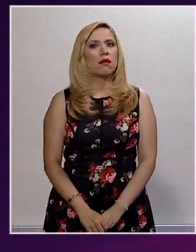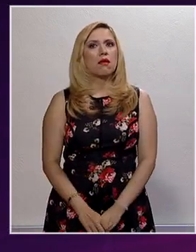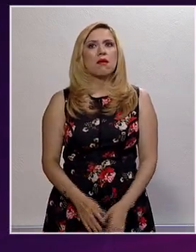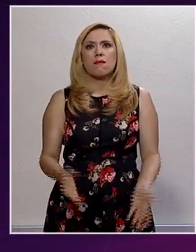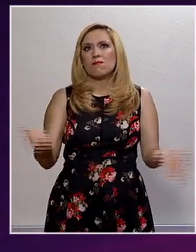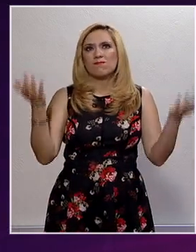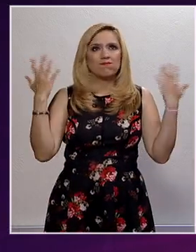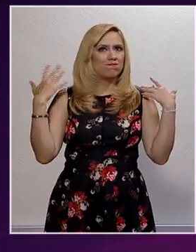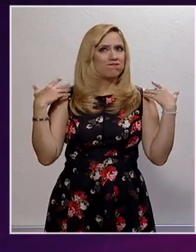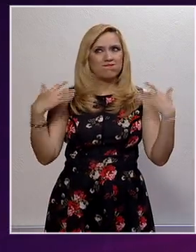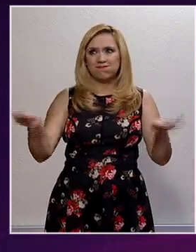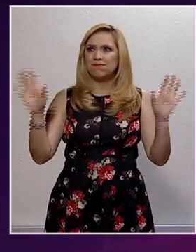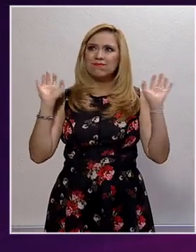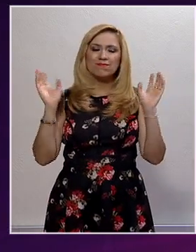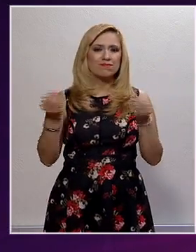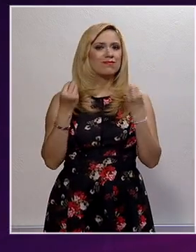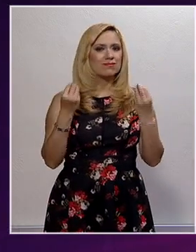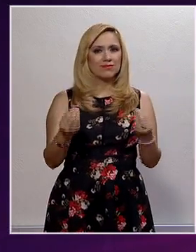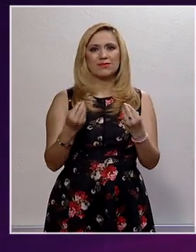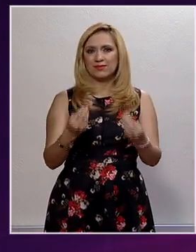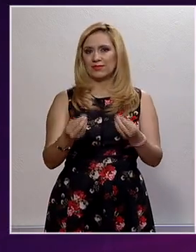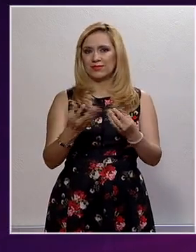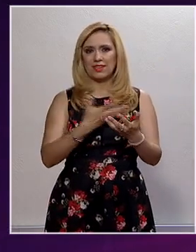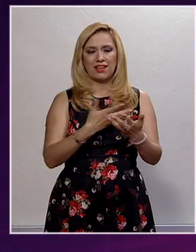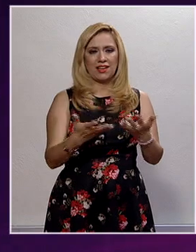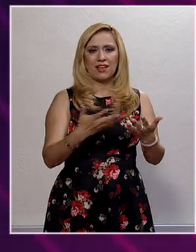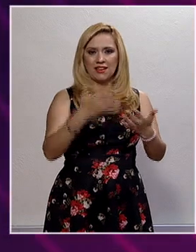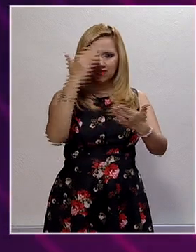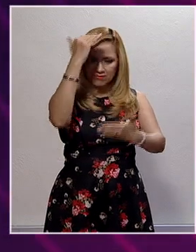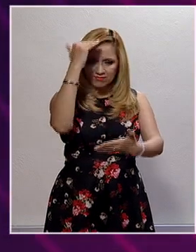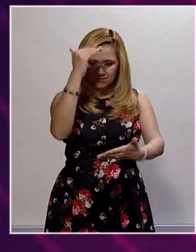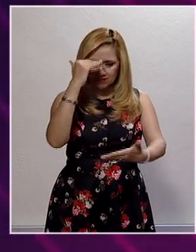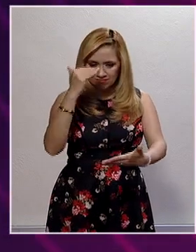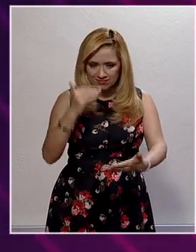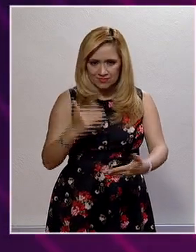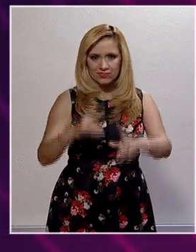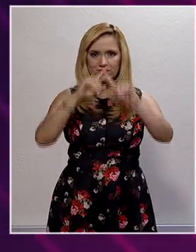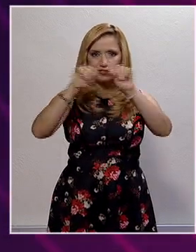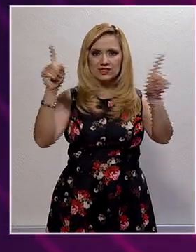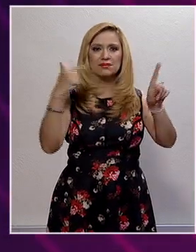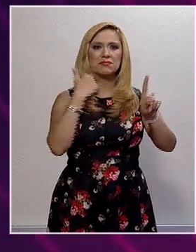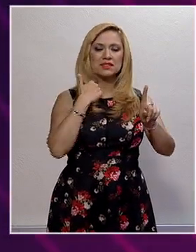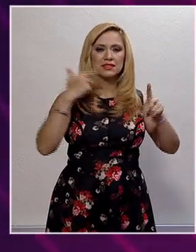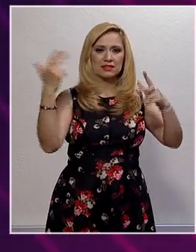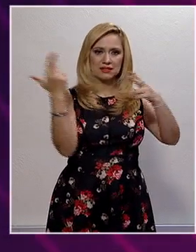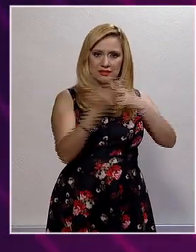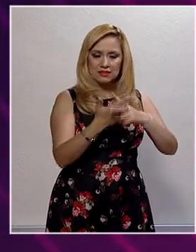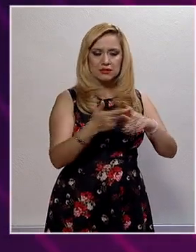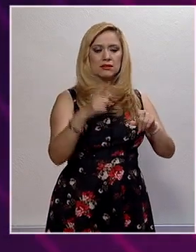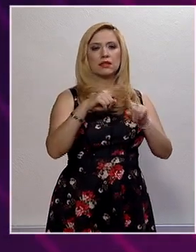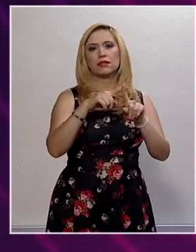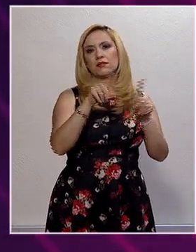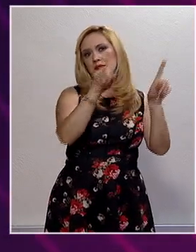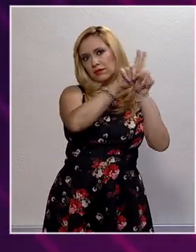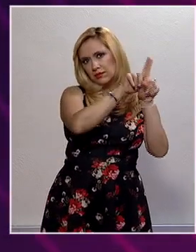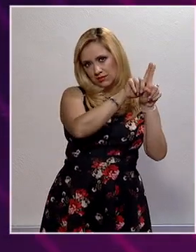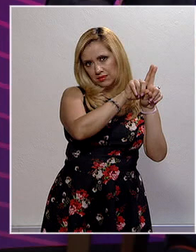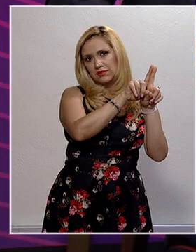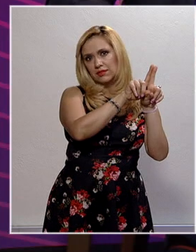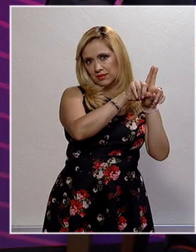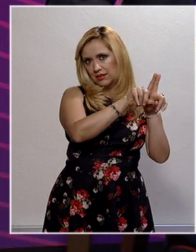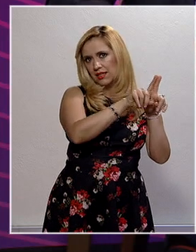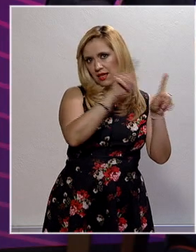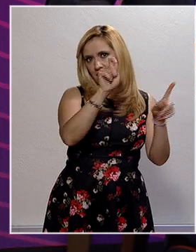toda una literatura donde hay una clasificación de los feminicidios, ¿no? Hay el feminicidio íntimo, que